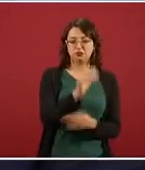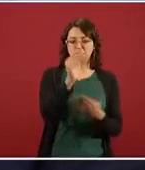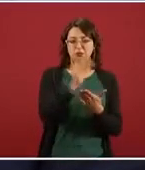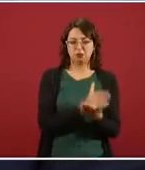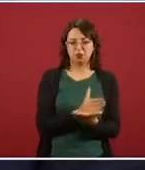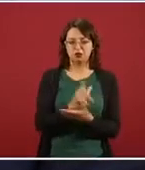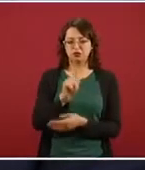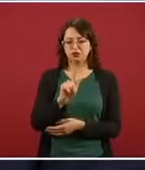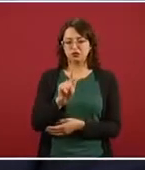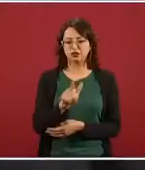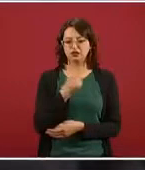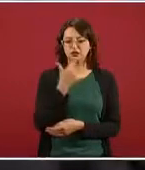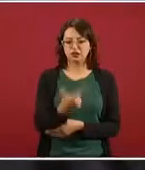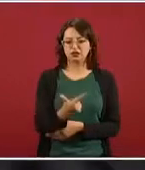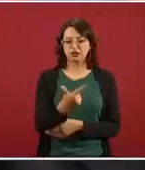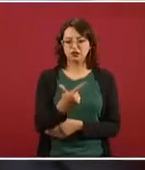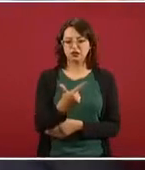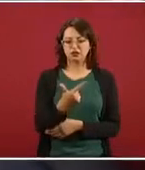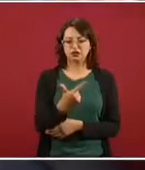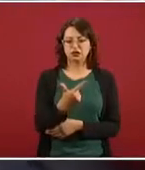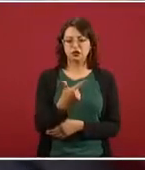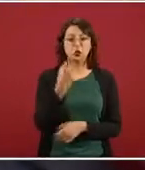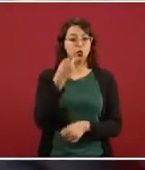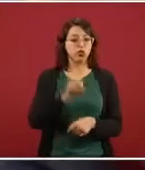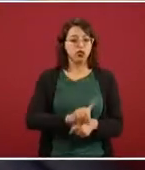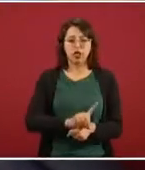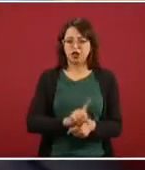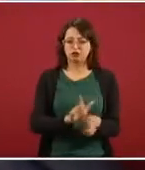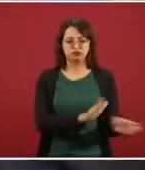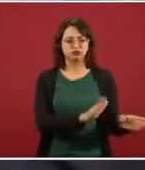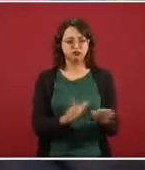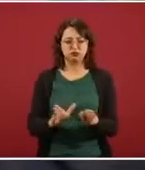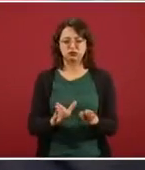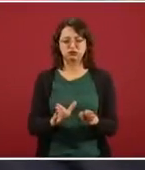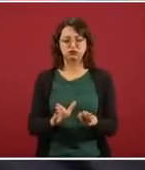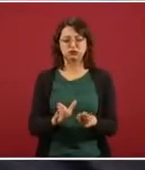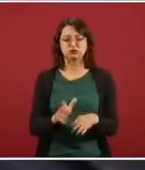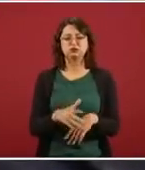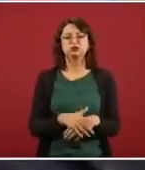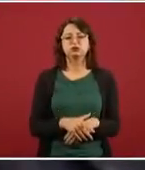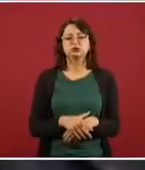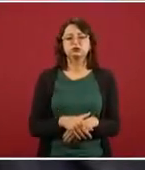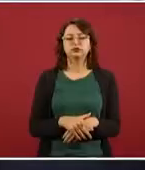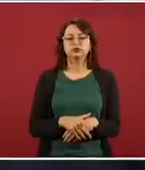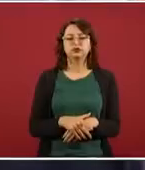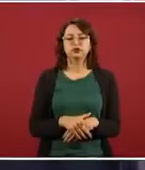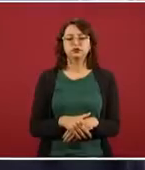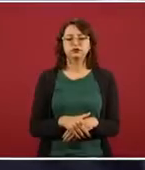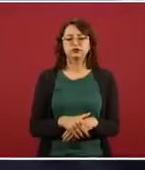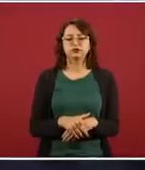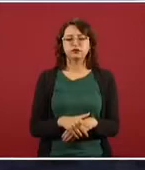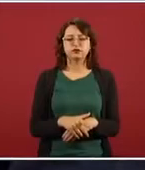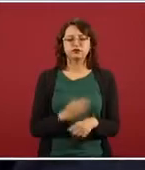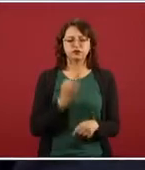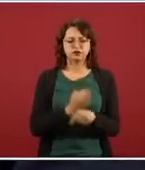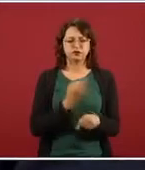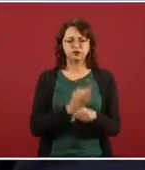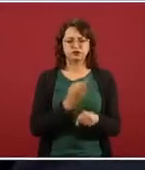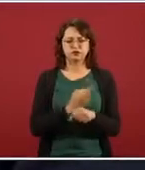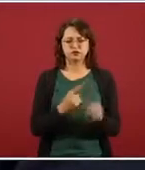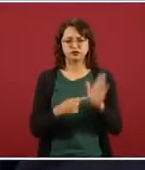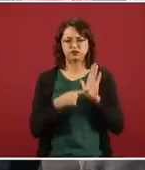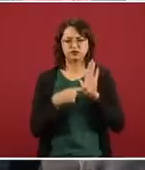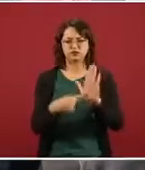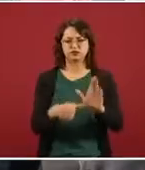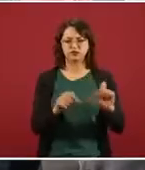a 77, ayer, o sea, que es el que, ahorita lo vemos